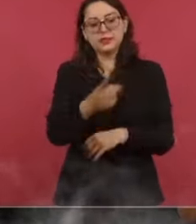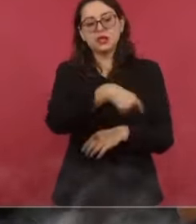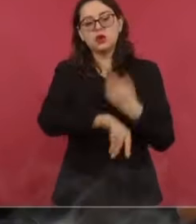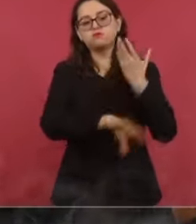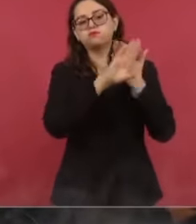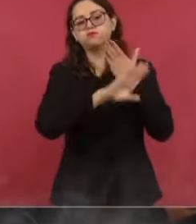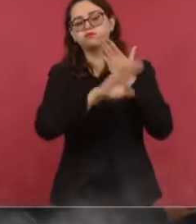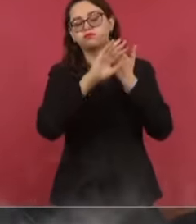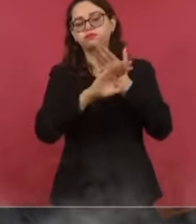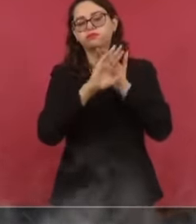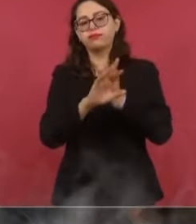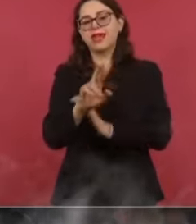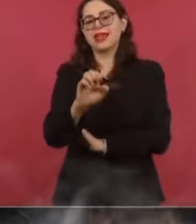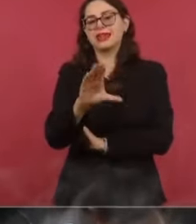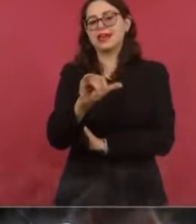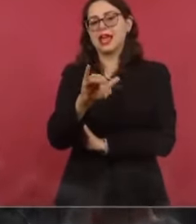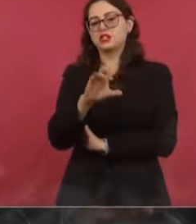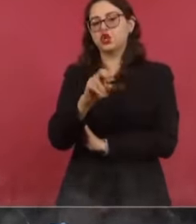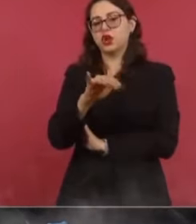esto.